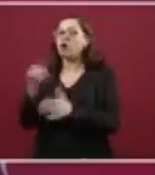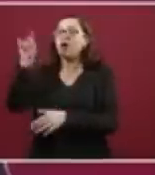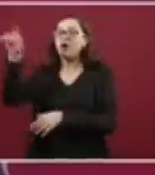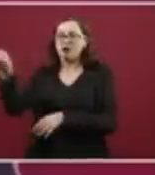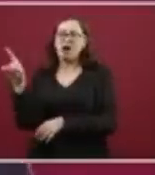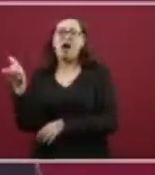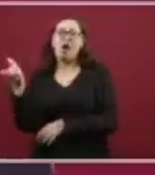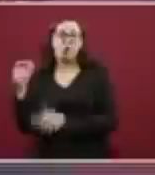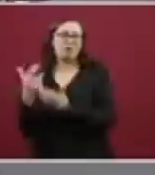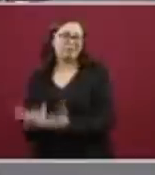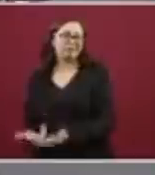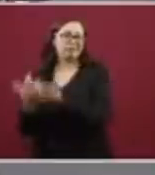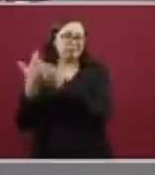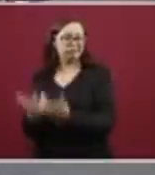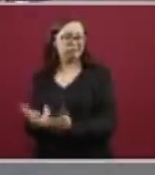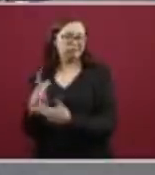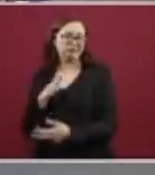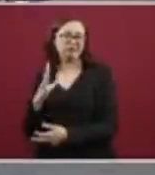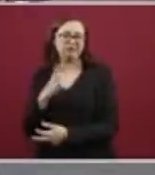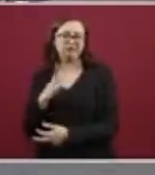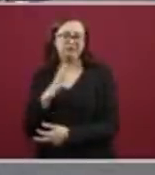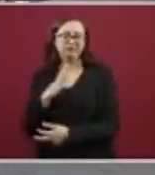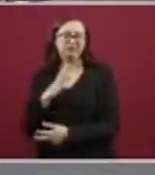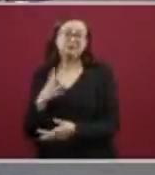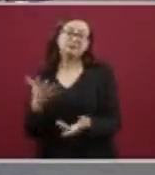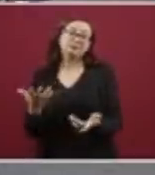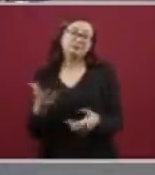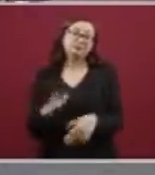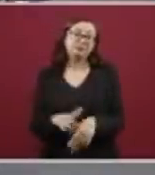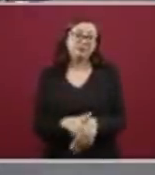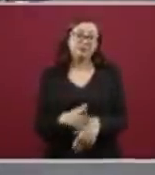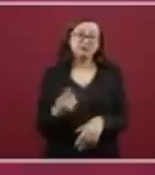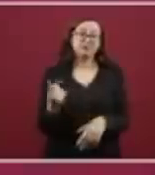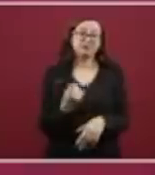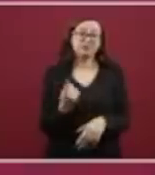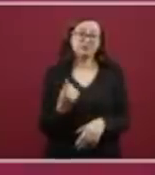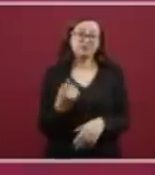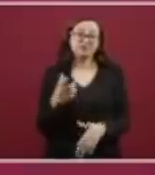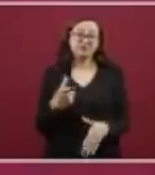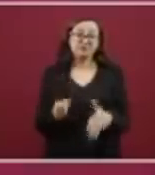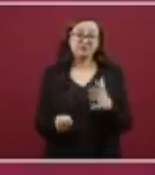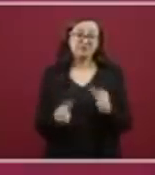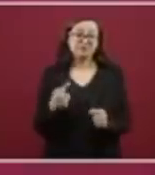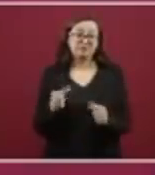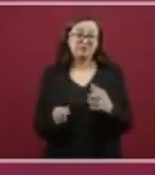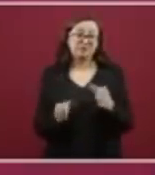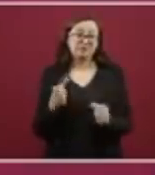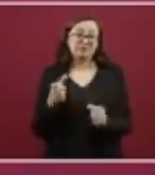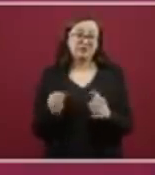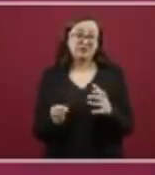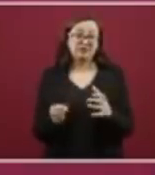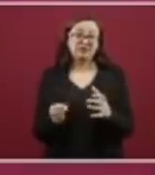Porque la leche, además pues de otro contenido,